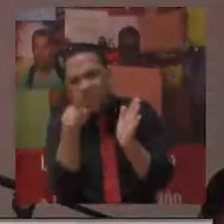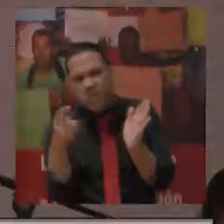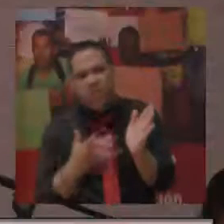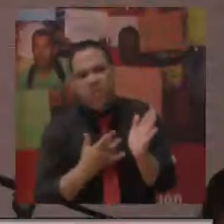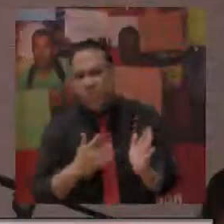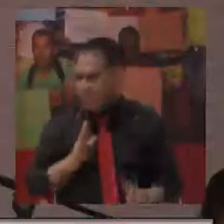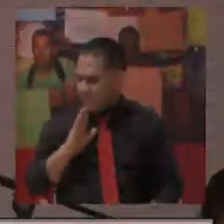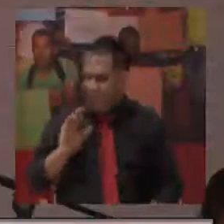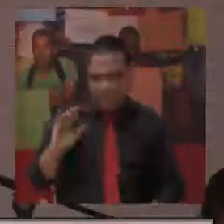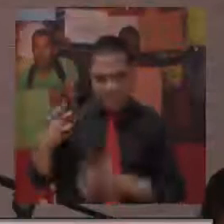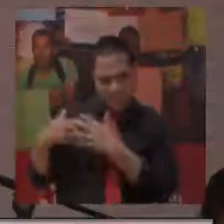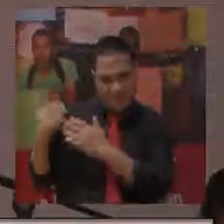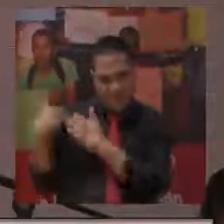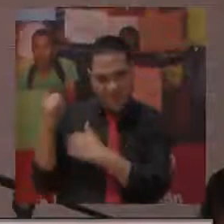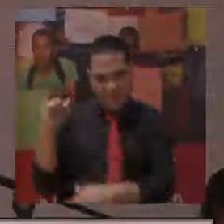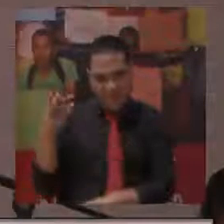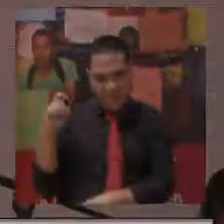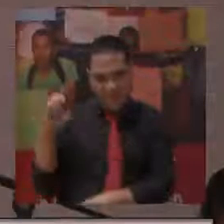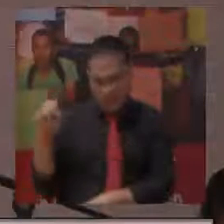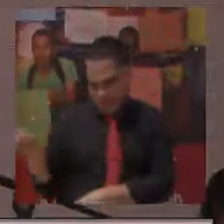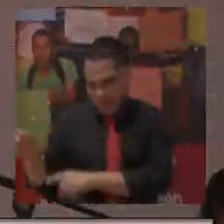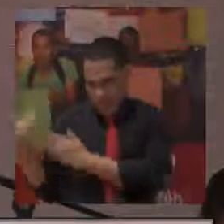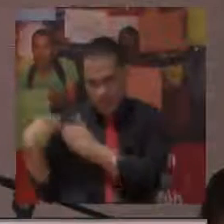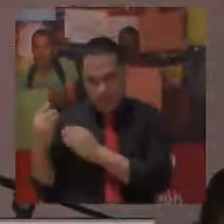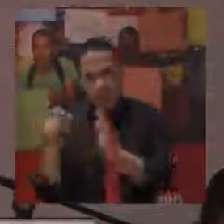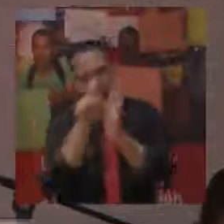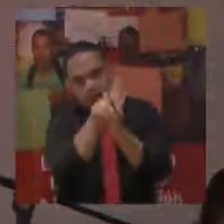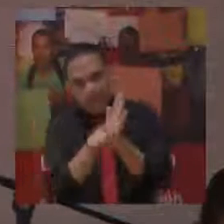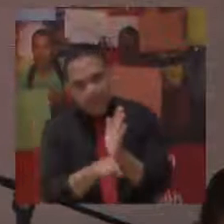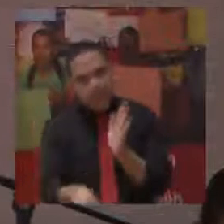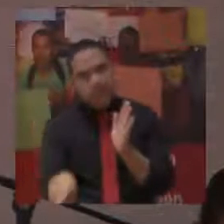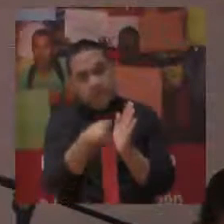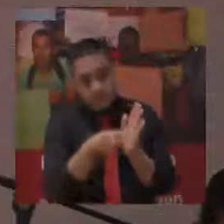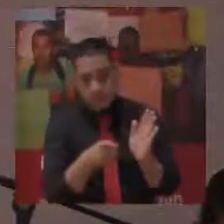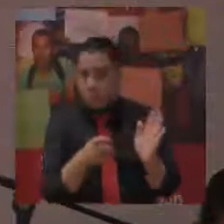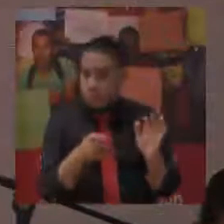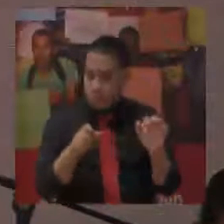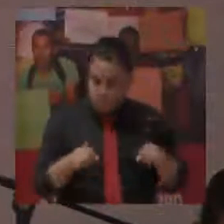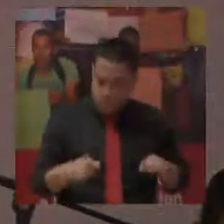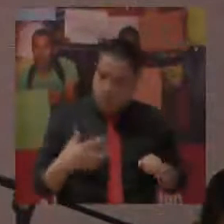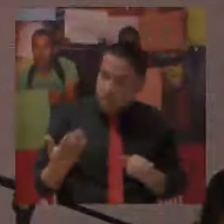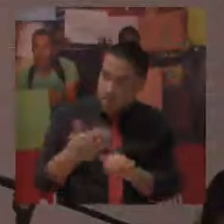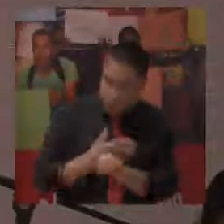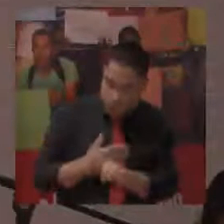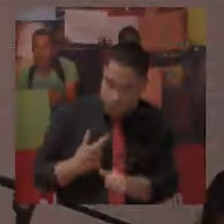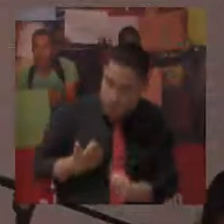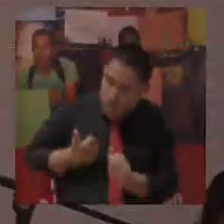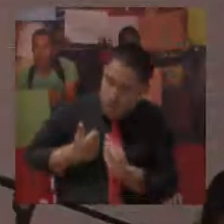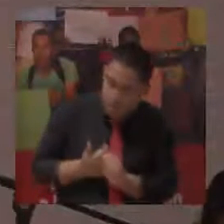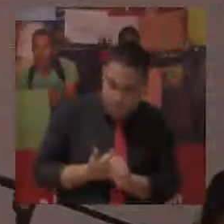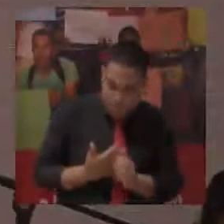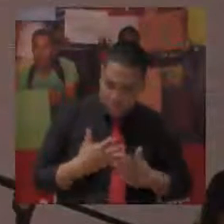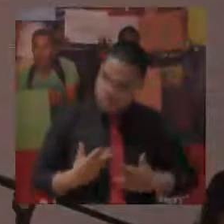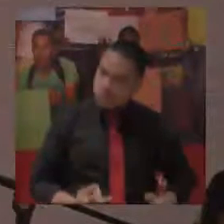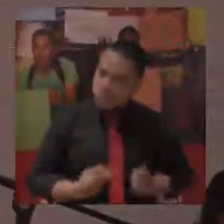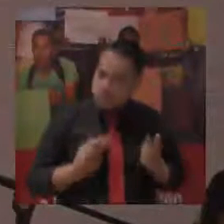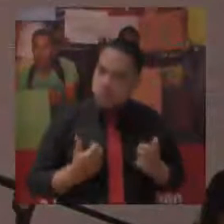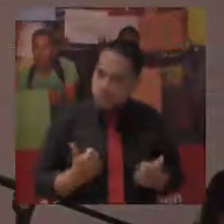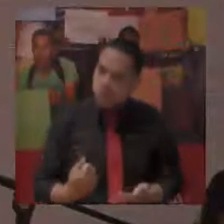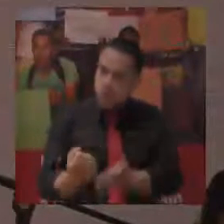Datexco, manifiesta que este acompañamiento le ha ayudado a mejorar considerablemente su proyecto de vida en la